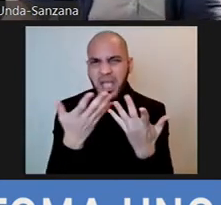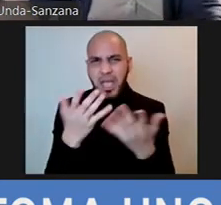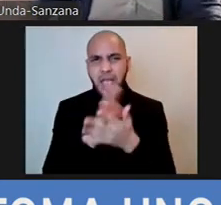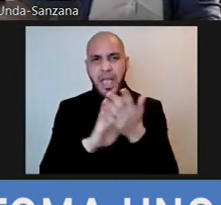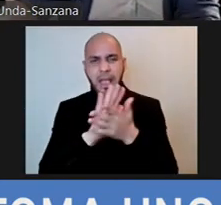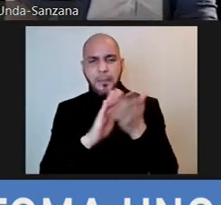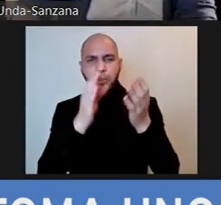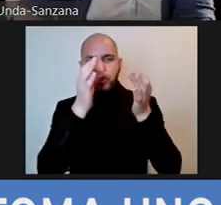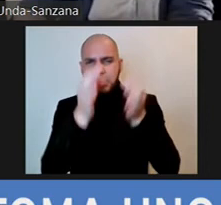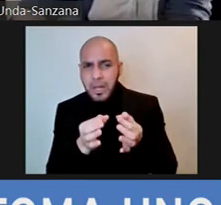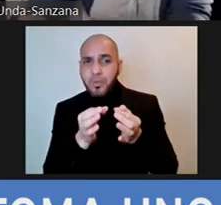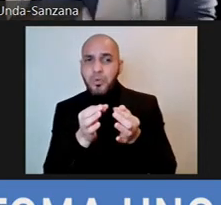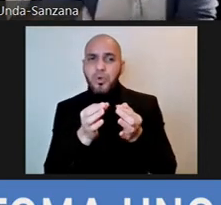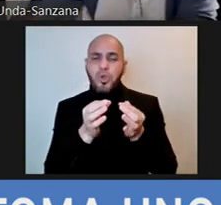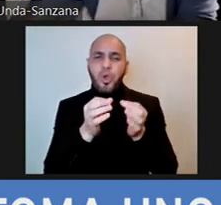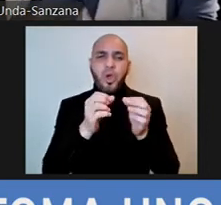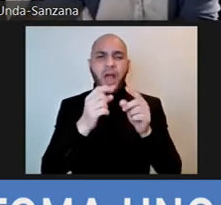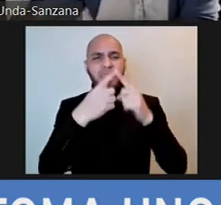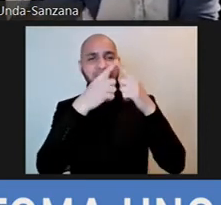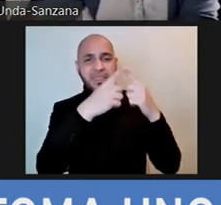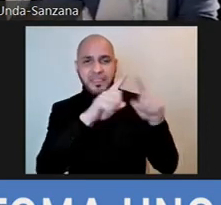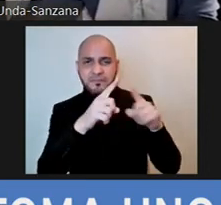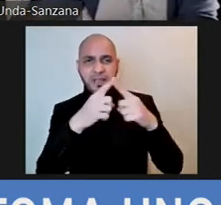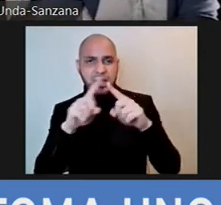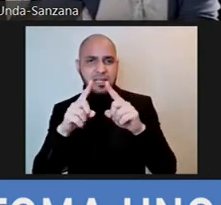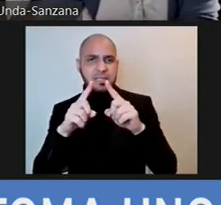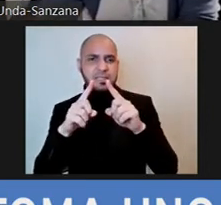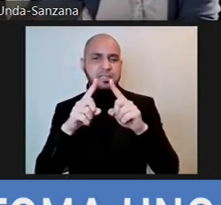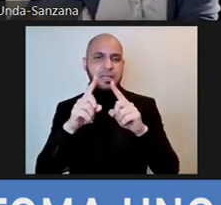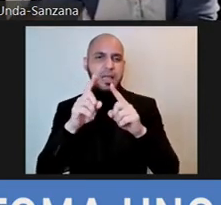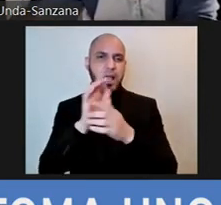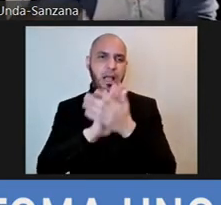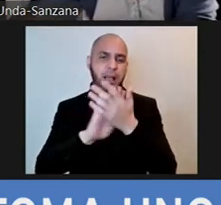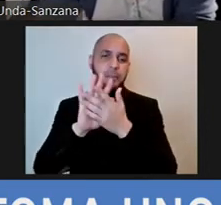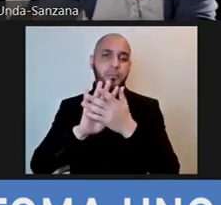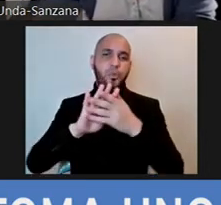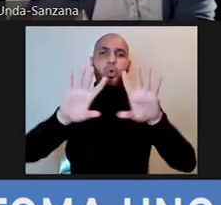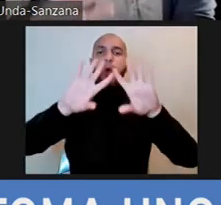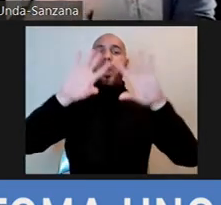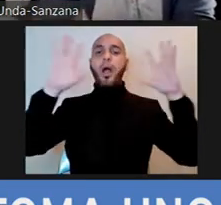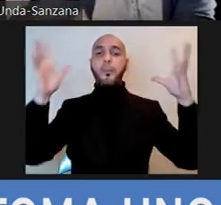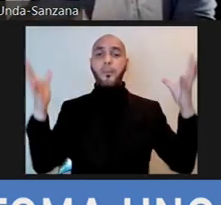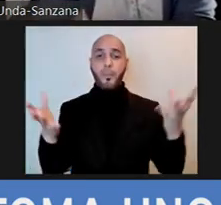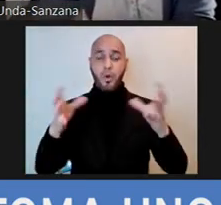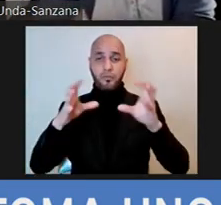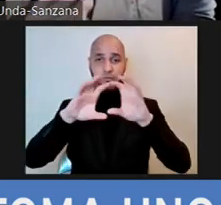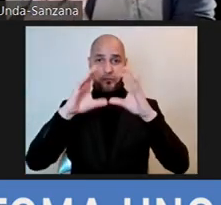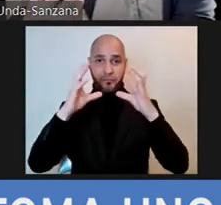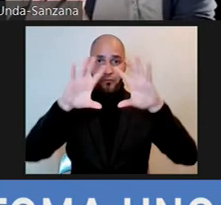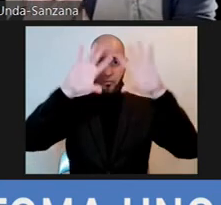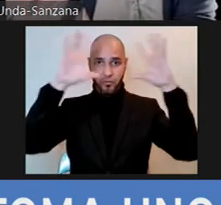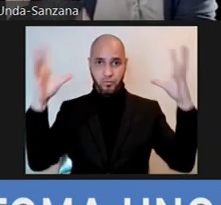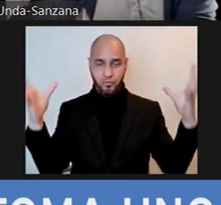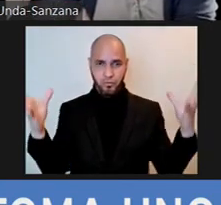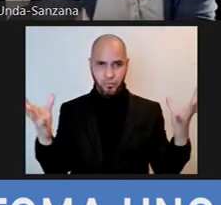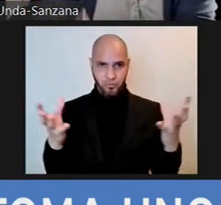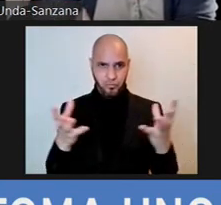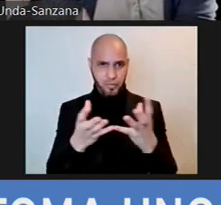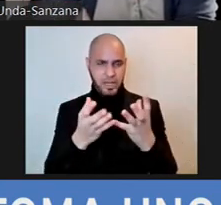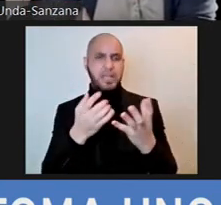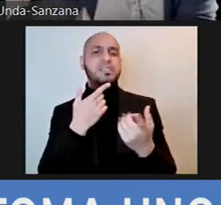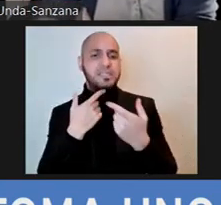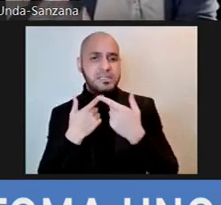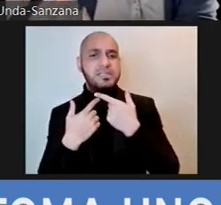más probable es que hayan medido variaciones en la transmisividad de la atmósfera terrestre, lo cual nuevamente tiene